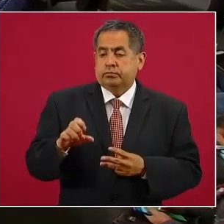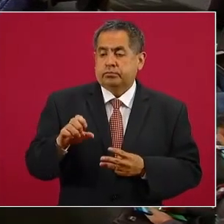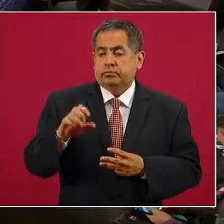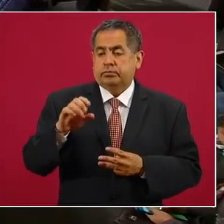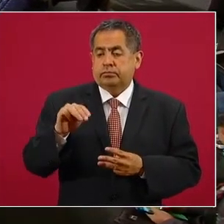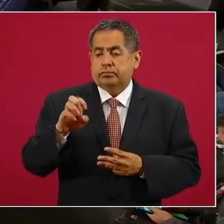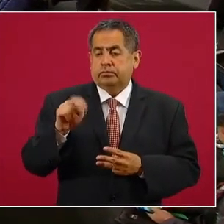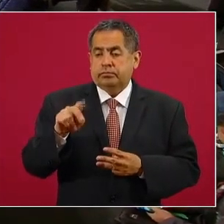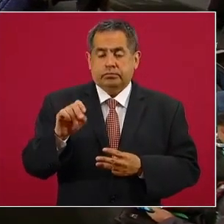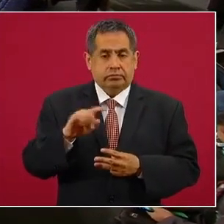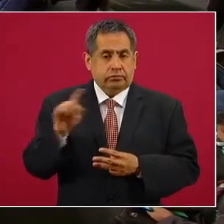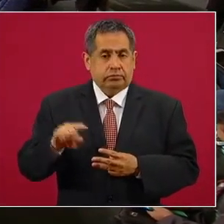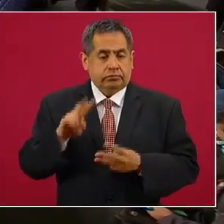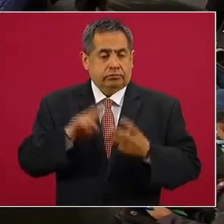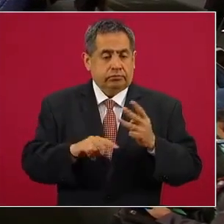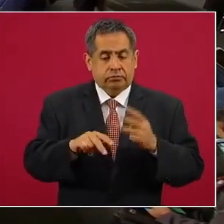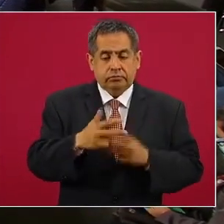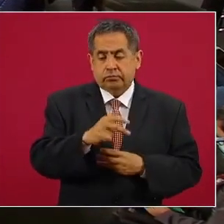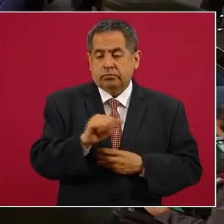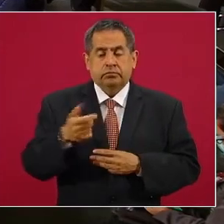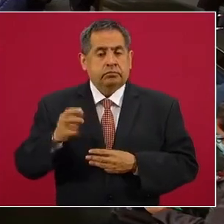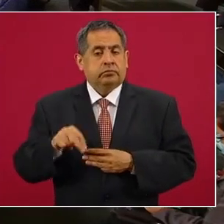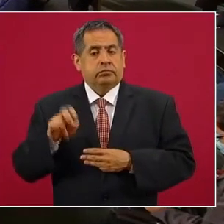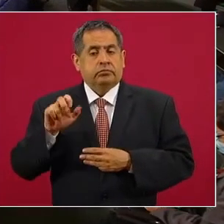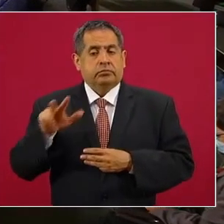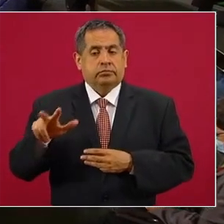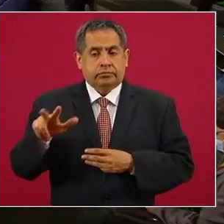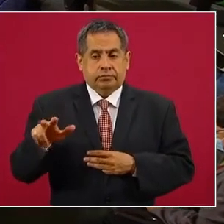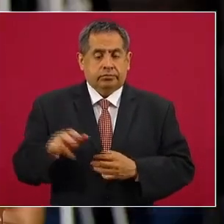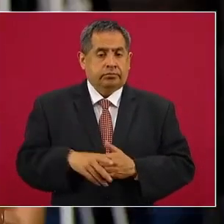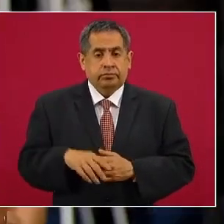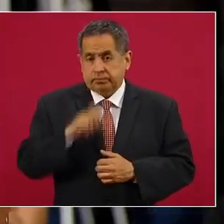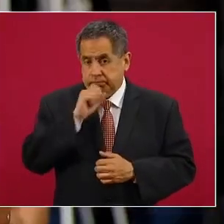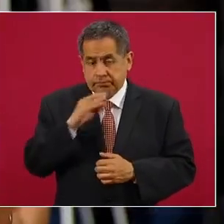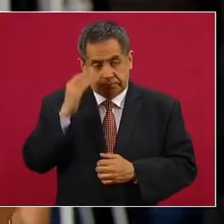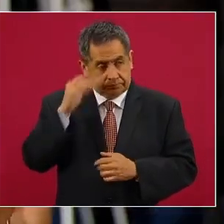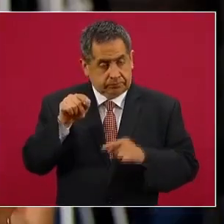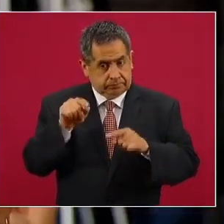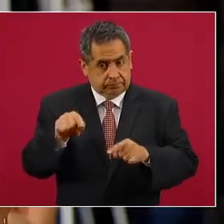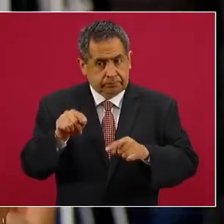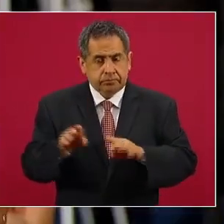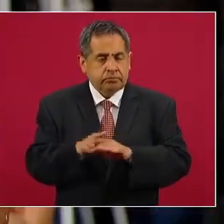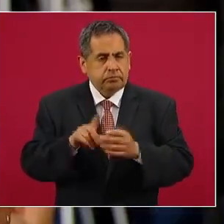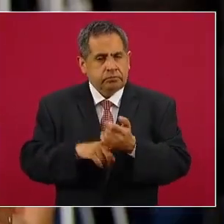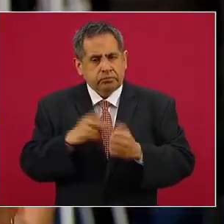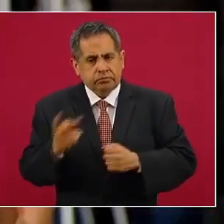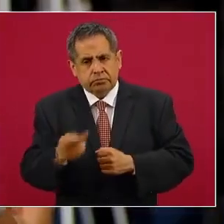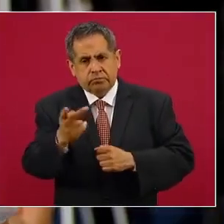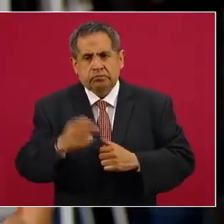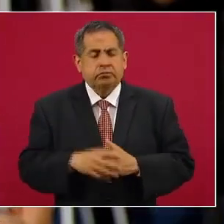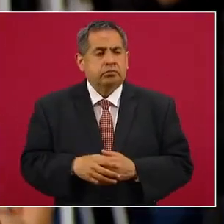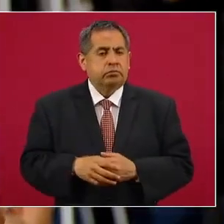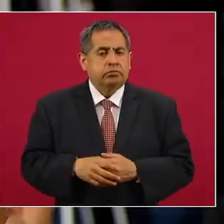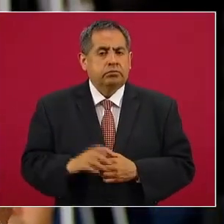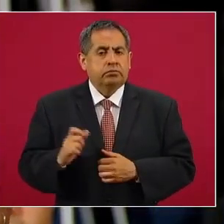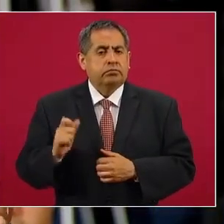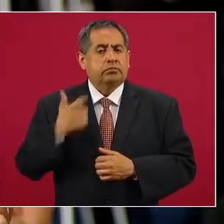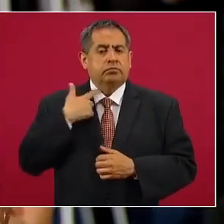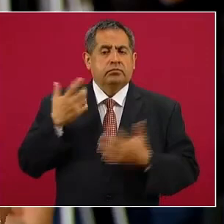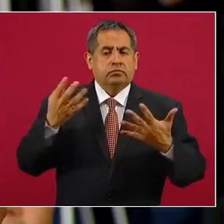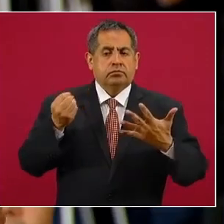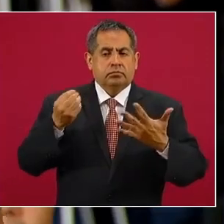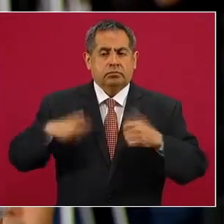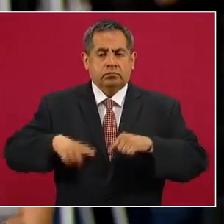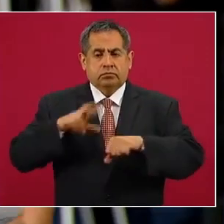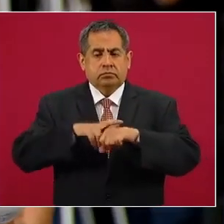él fue de 2013 a 2018? Y en ese mismo sentido, preguntarle, 9 mandatarios estatales